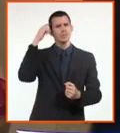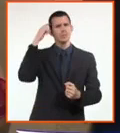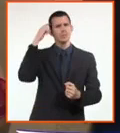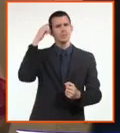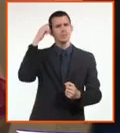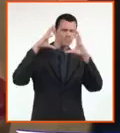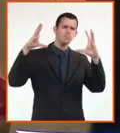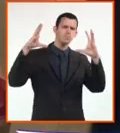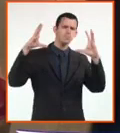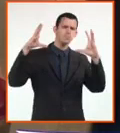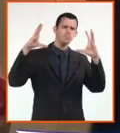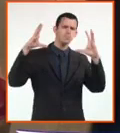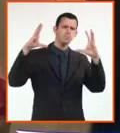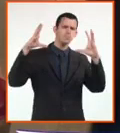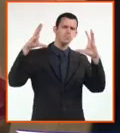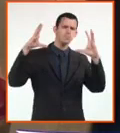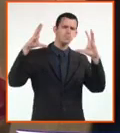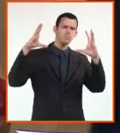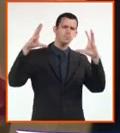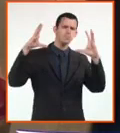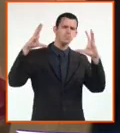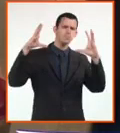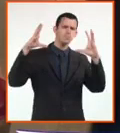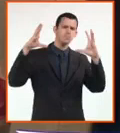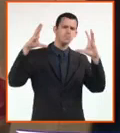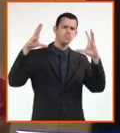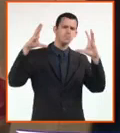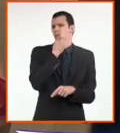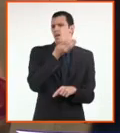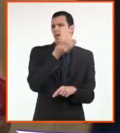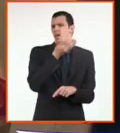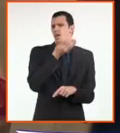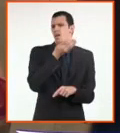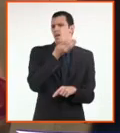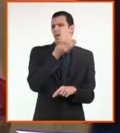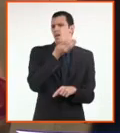un largo tiempo a partir de conocimientos que han podido adquirir.